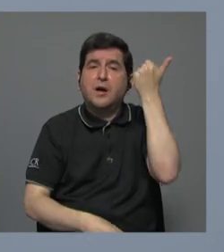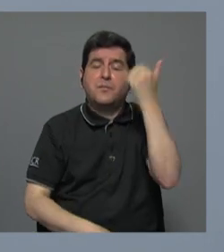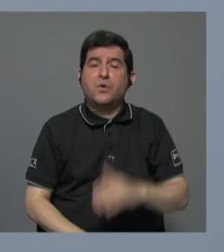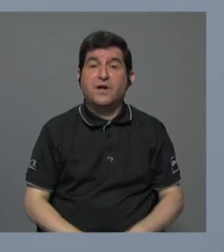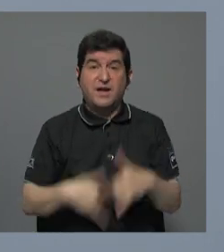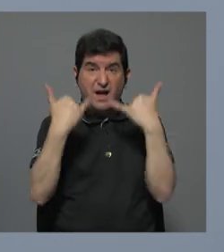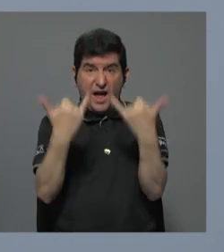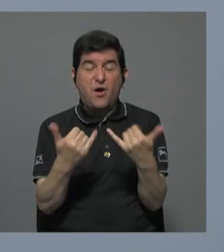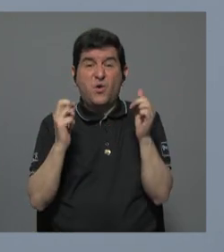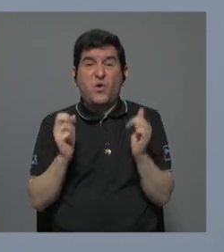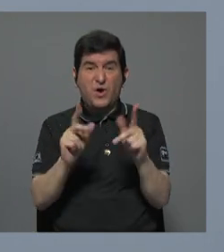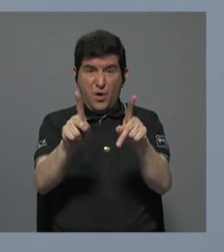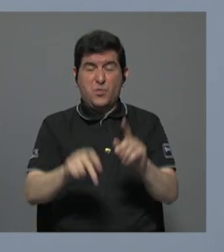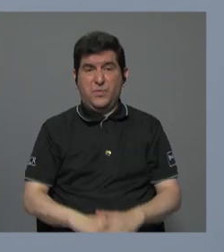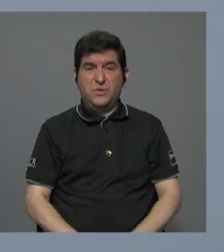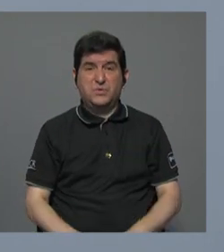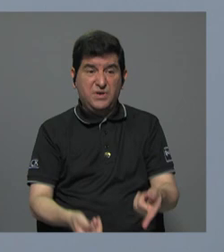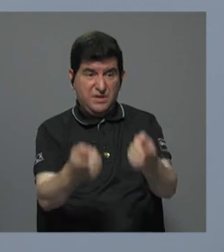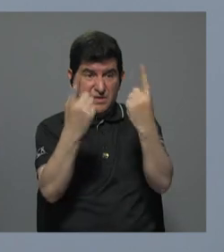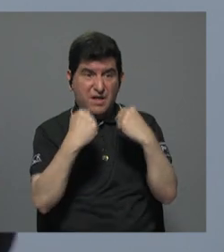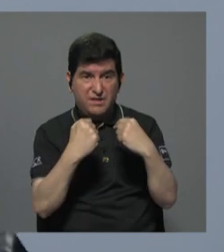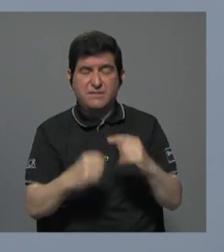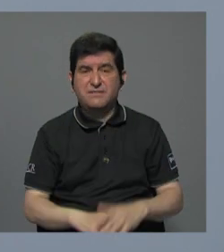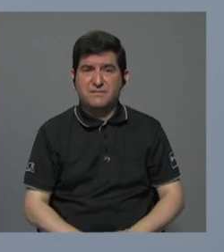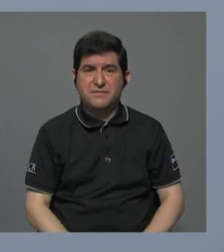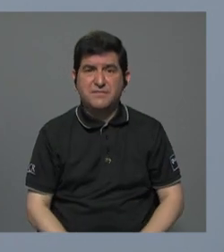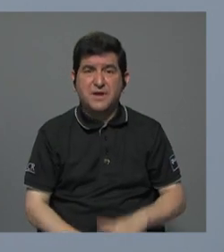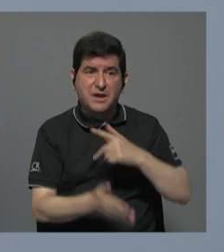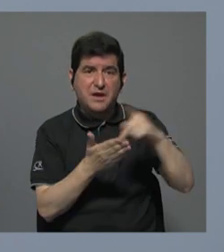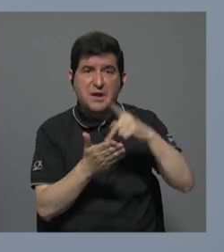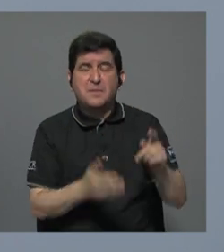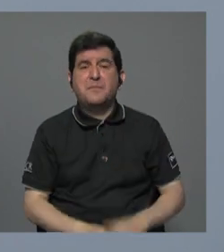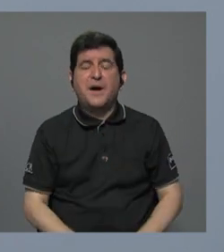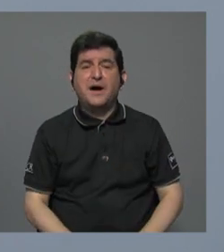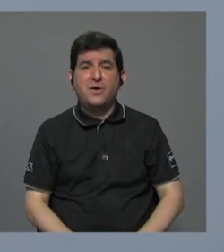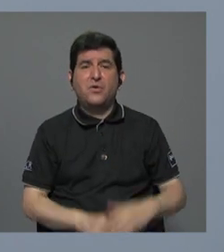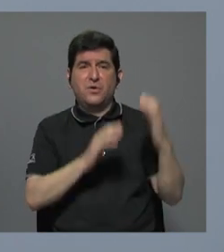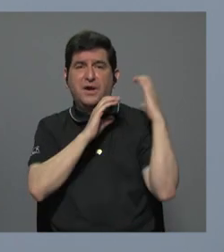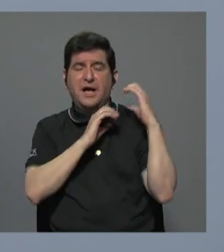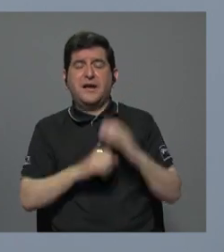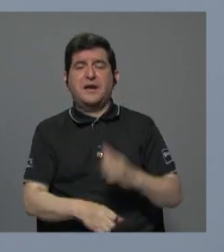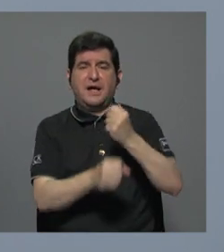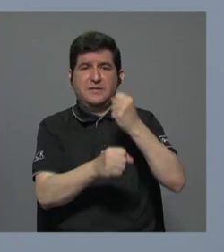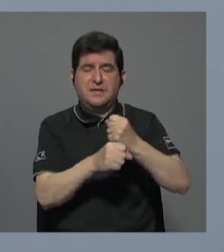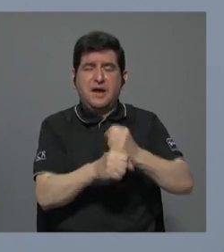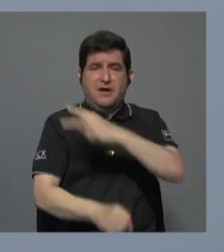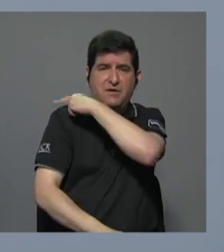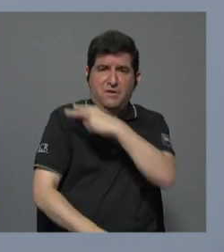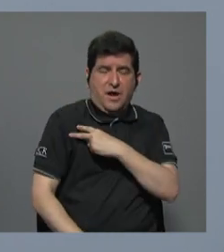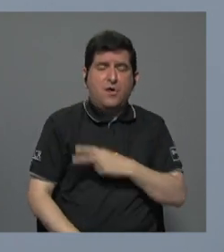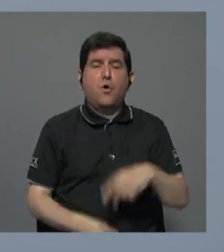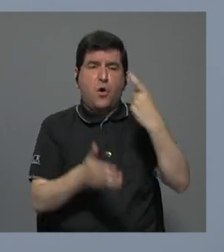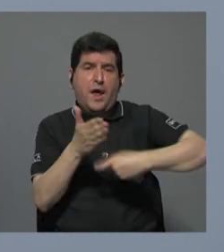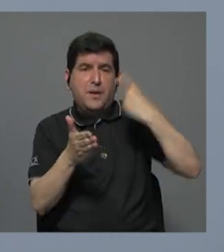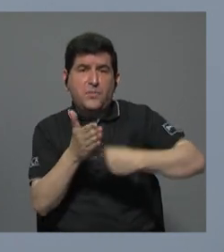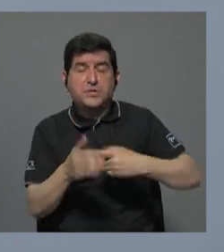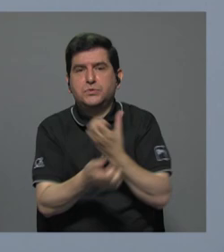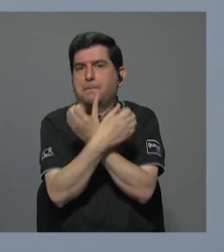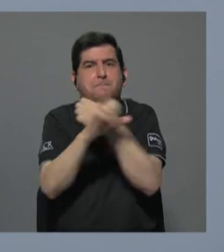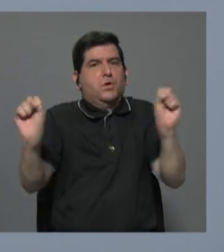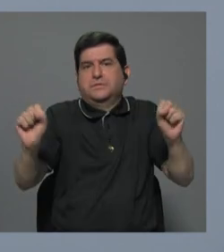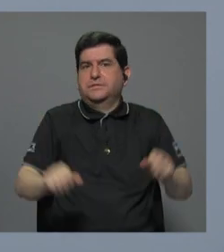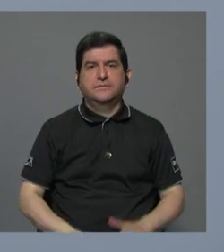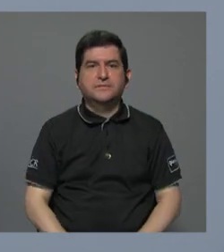porque en este momento las posibilidades de que alguien ingrese para poder hacer pago de cargas obrero-patronales el pago de hacienda a pago de impuestos es prácticamente imposible